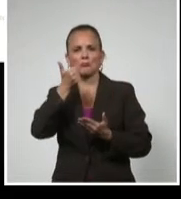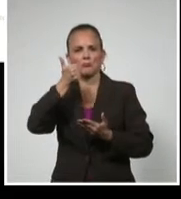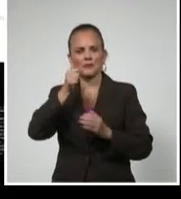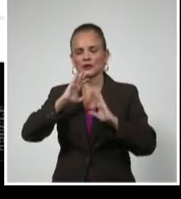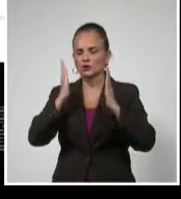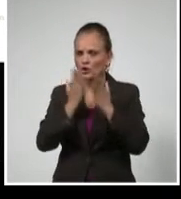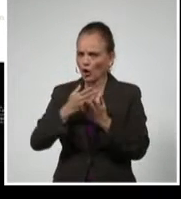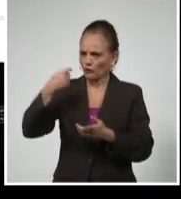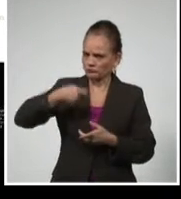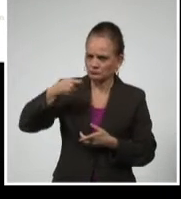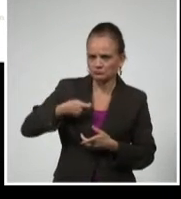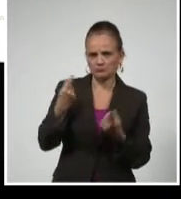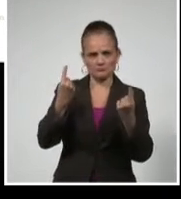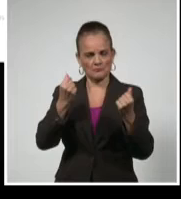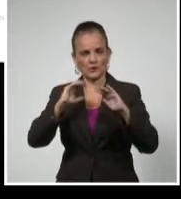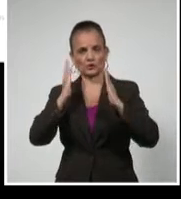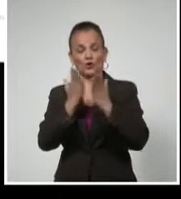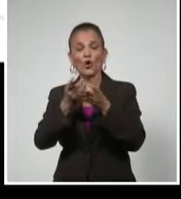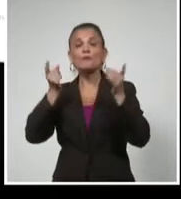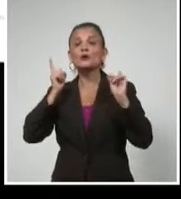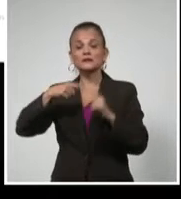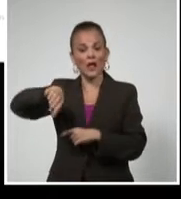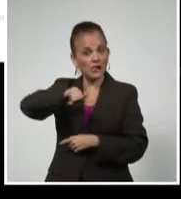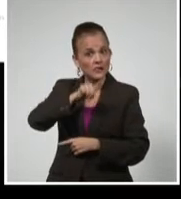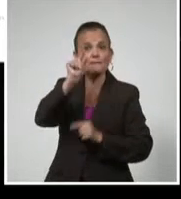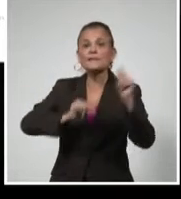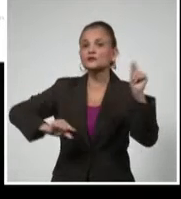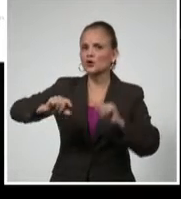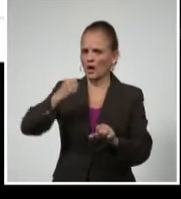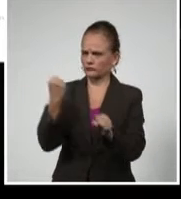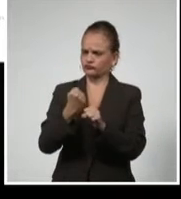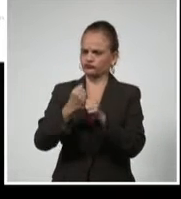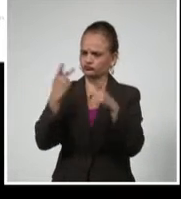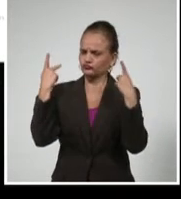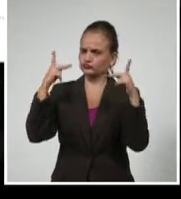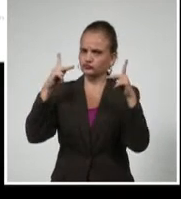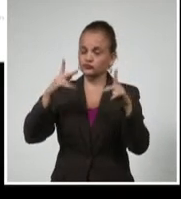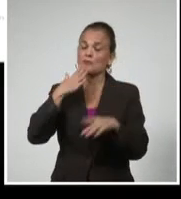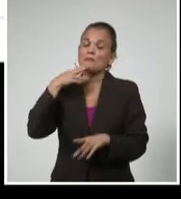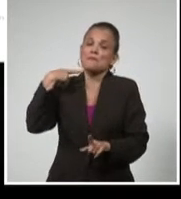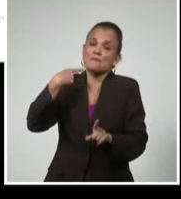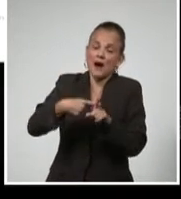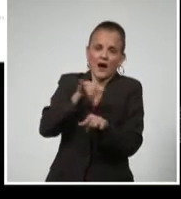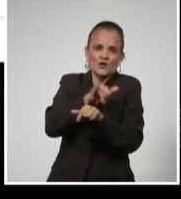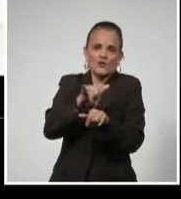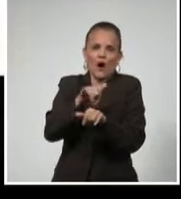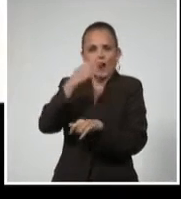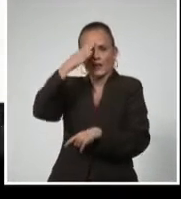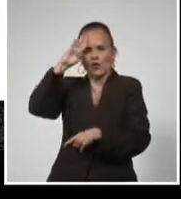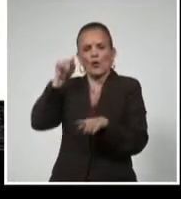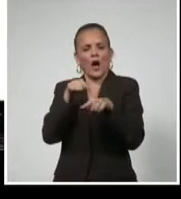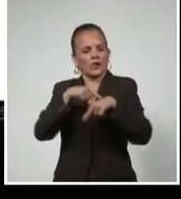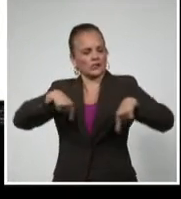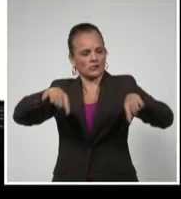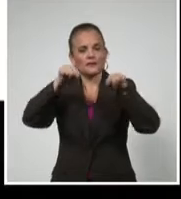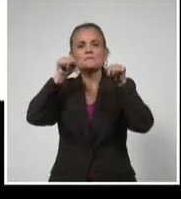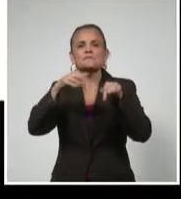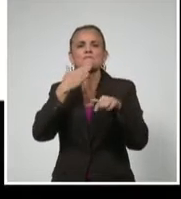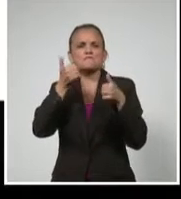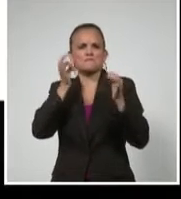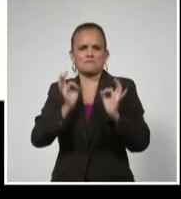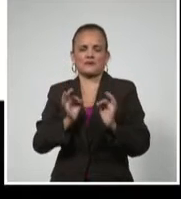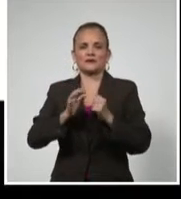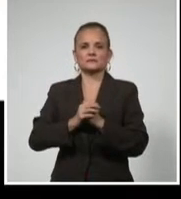de un personal altamente calificado y una ubicación geográfica favorable. En el nuevo contexto mundial marcado por la incidencia del